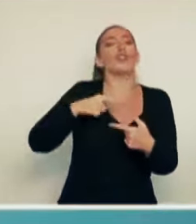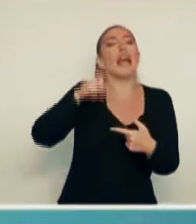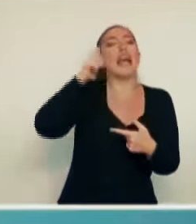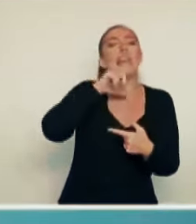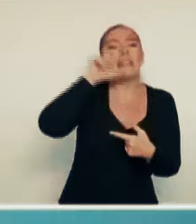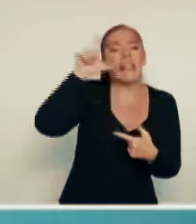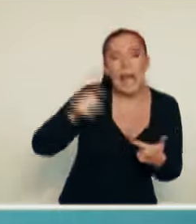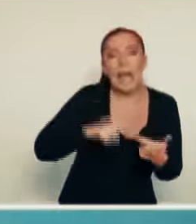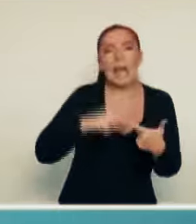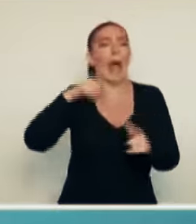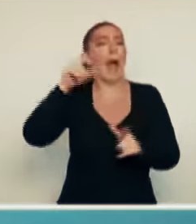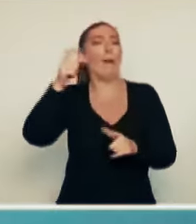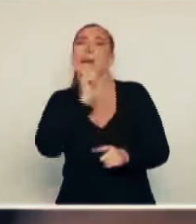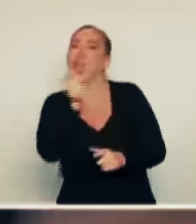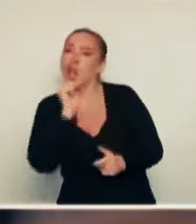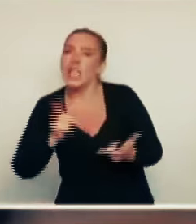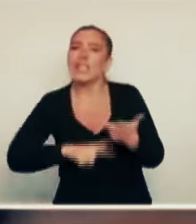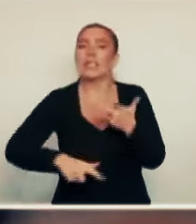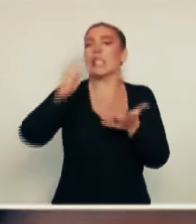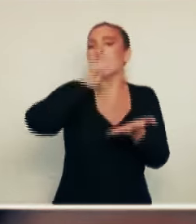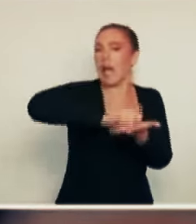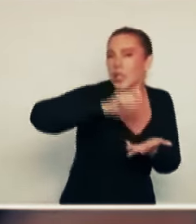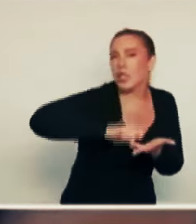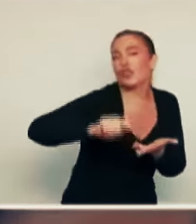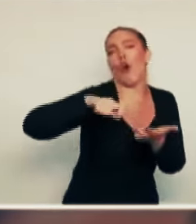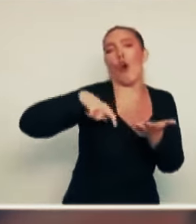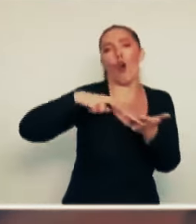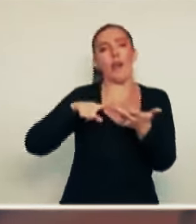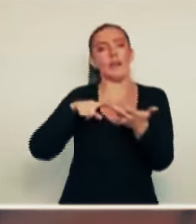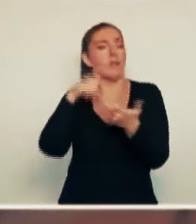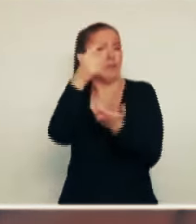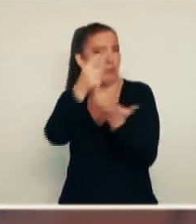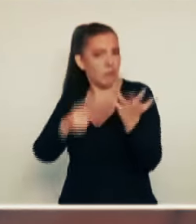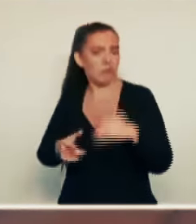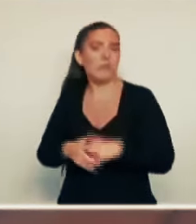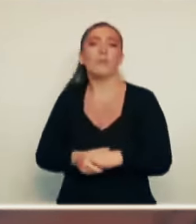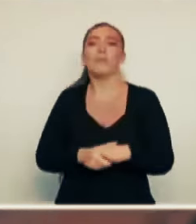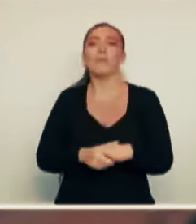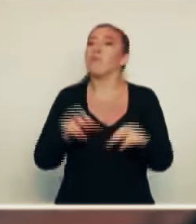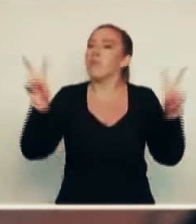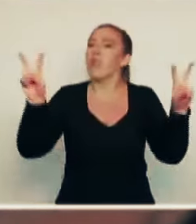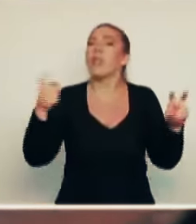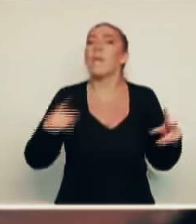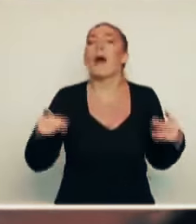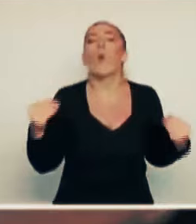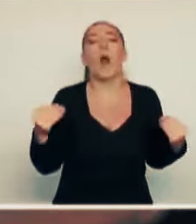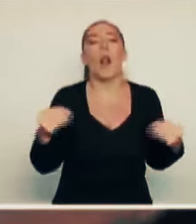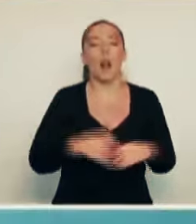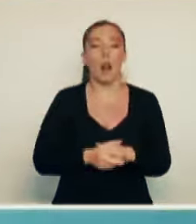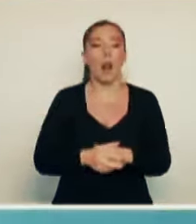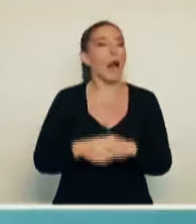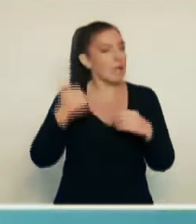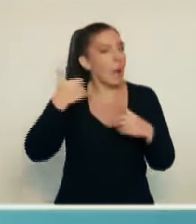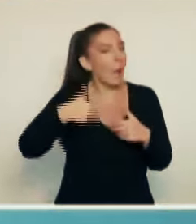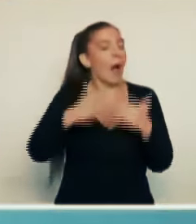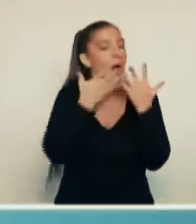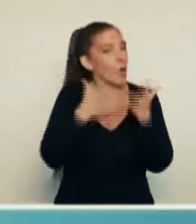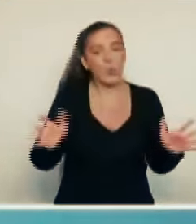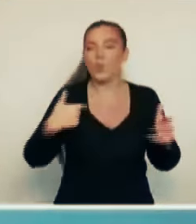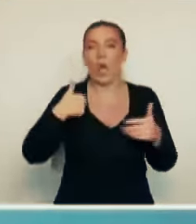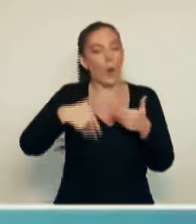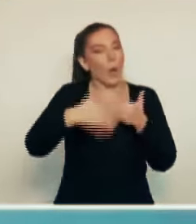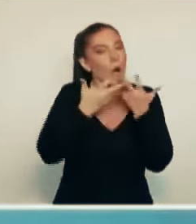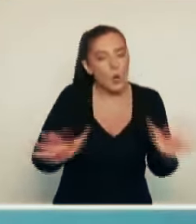intelectuales, periodistas, escritores. Y ya el tema era que renuncia a